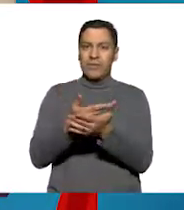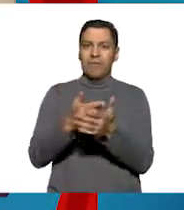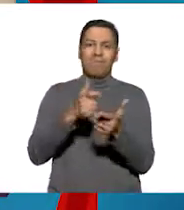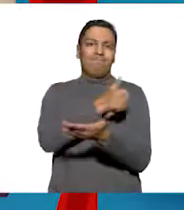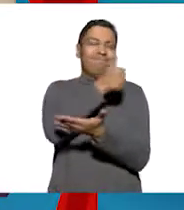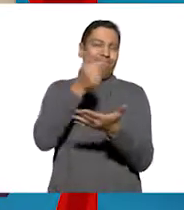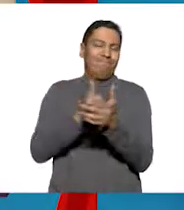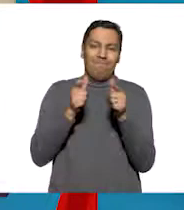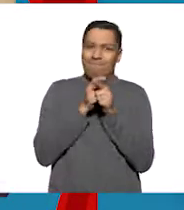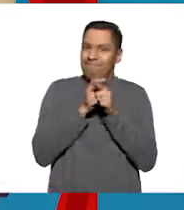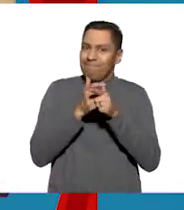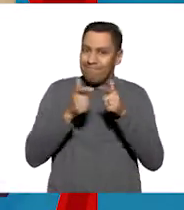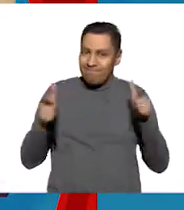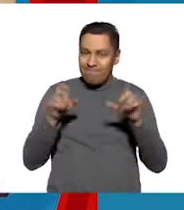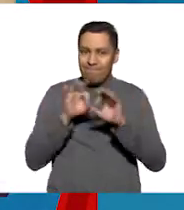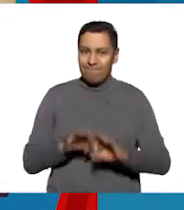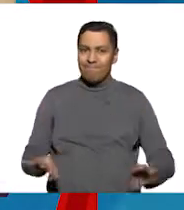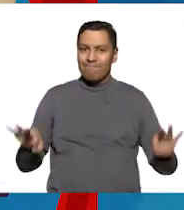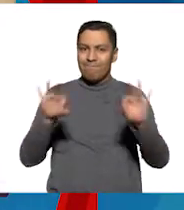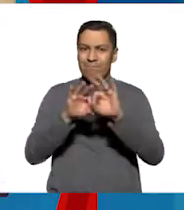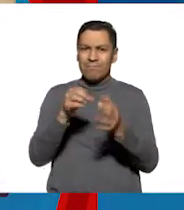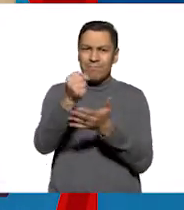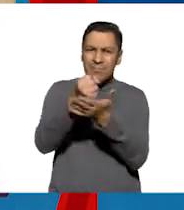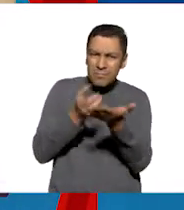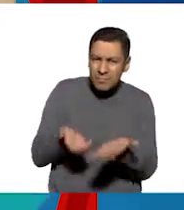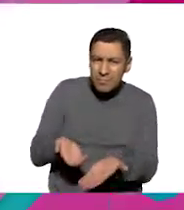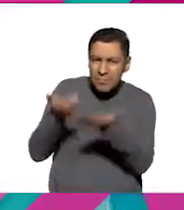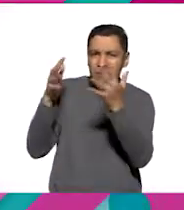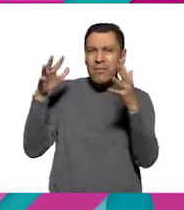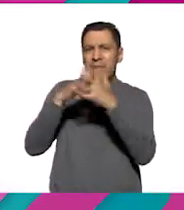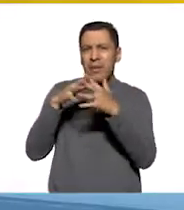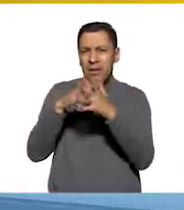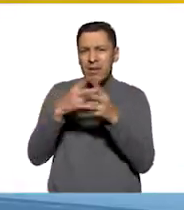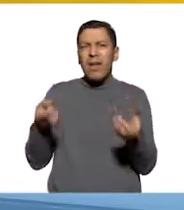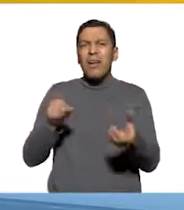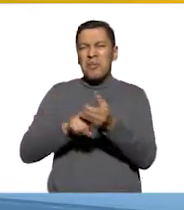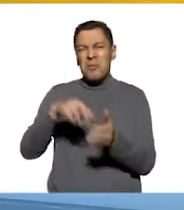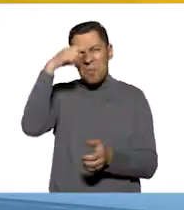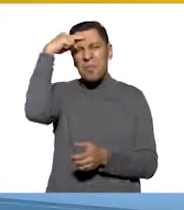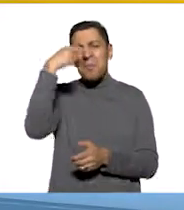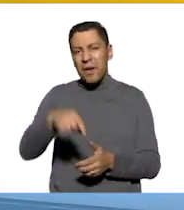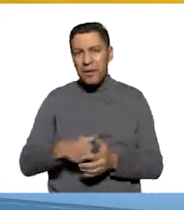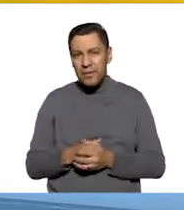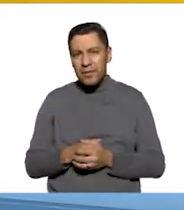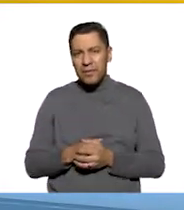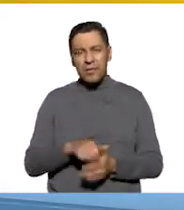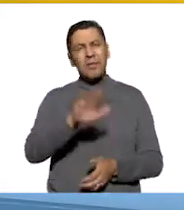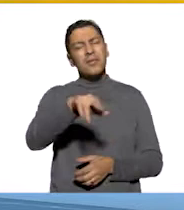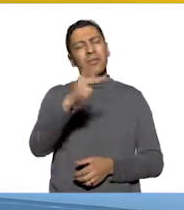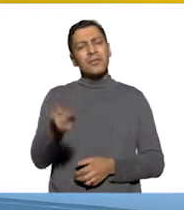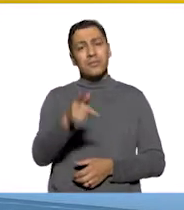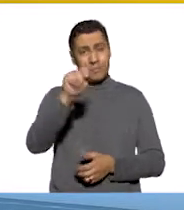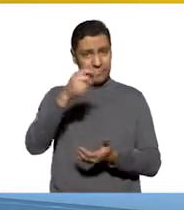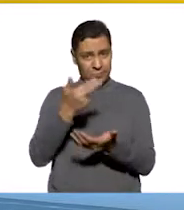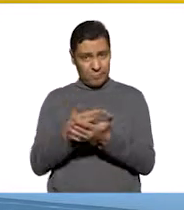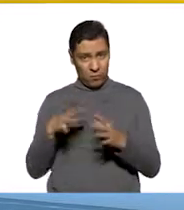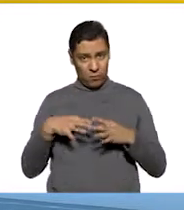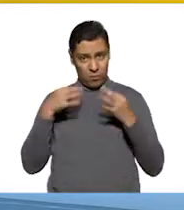de la guerra, el tributo y el sacrificio en la visión del mundo mexica? Entonces Tenochtitlán se fundó